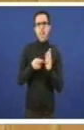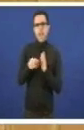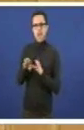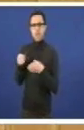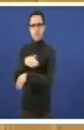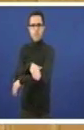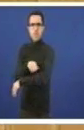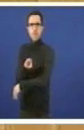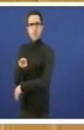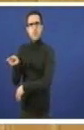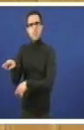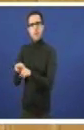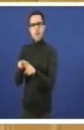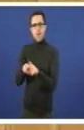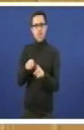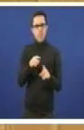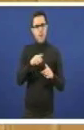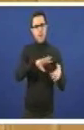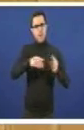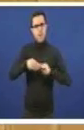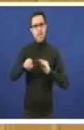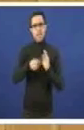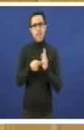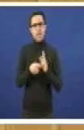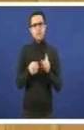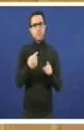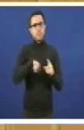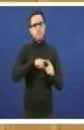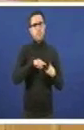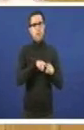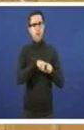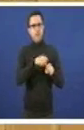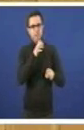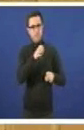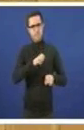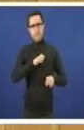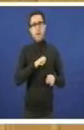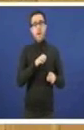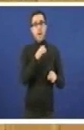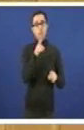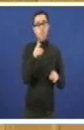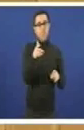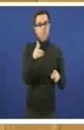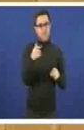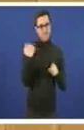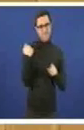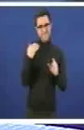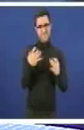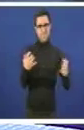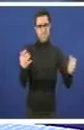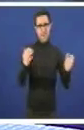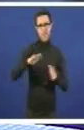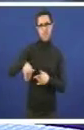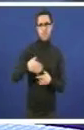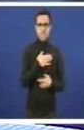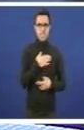sociais non recebimos máis que críticas polo tanto no anterior pleno señor Parga se querelle facilitamos